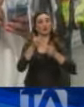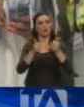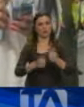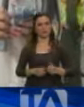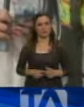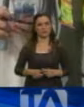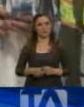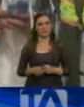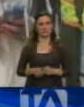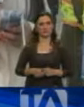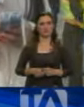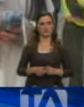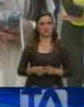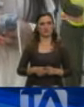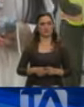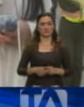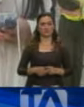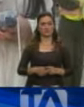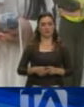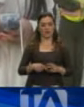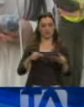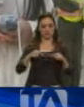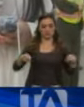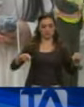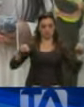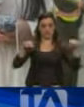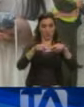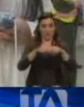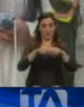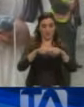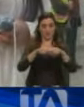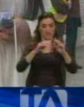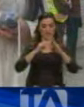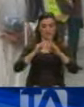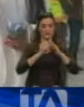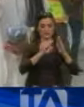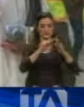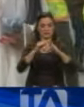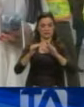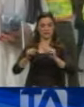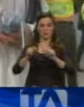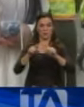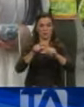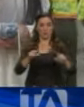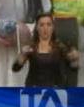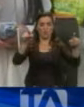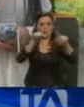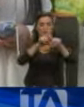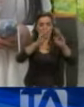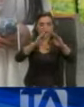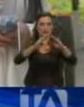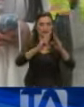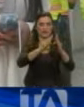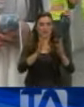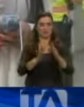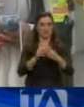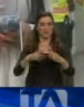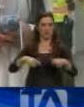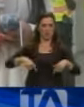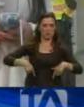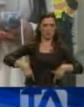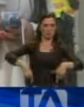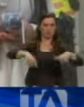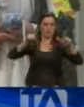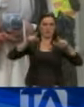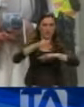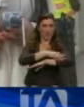de una cuadra entera ha sido afectada por esta grave explosión. Cuéntanos si existen al momento calles